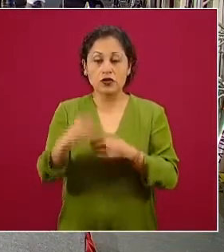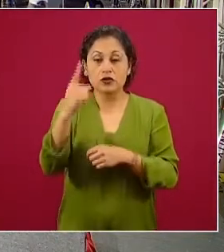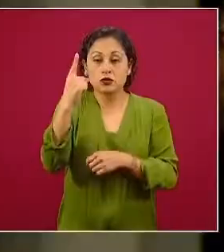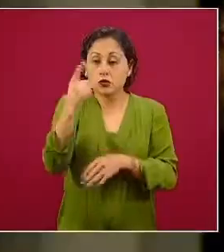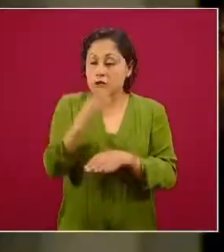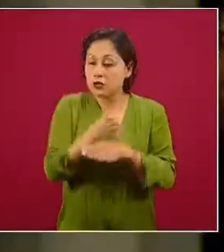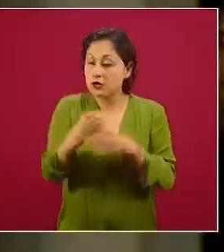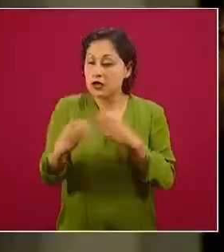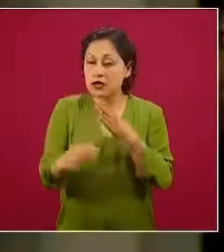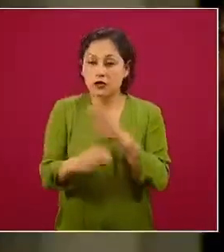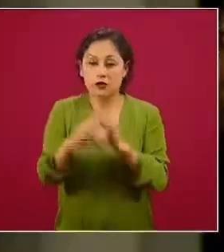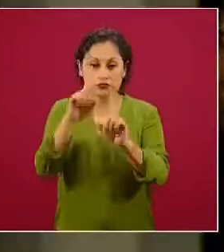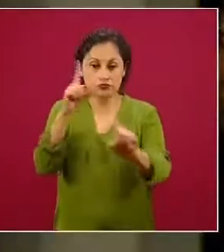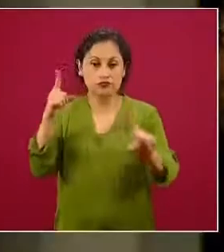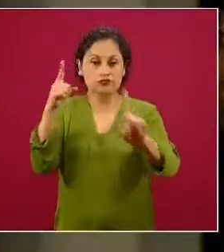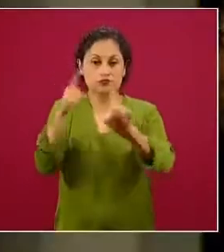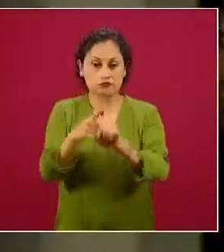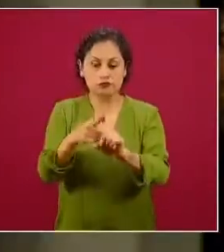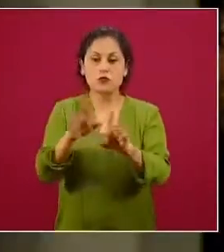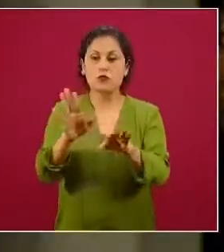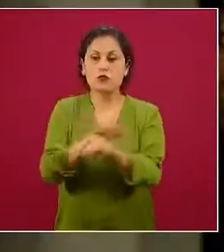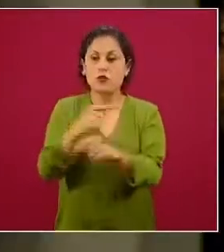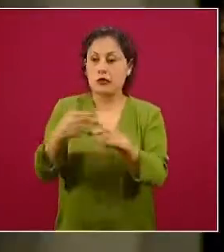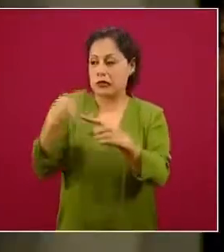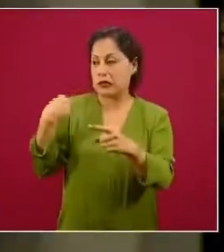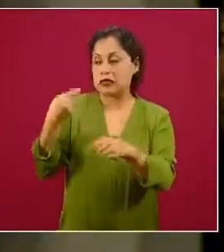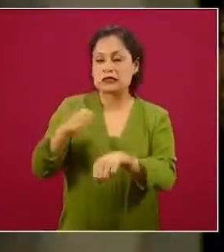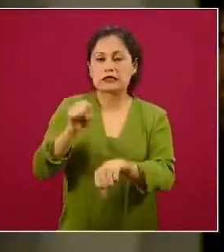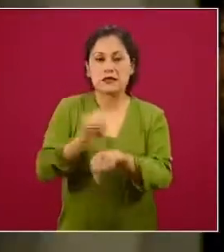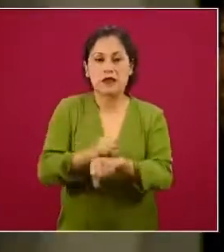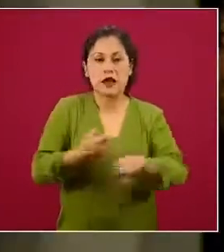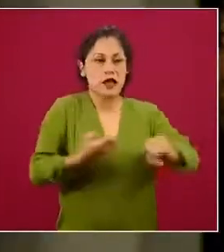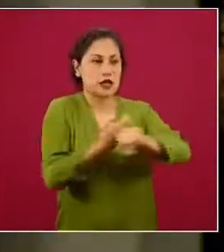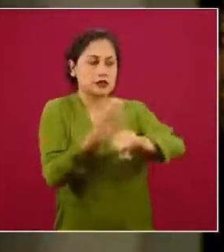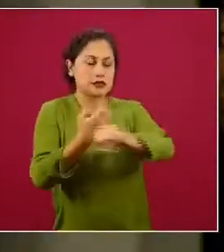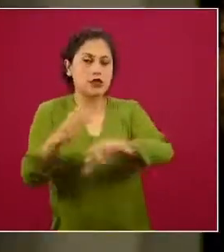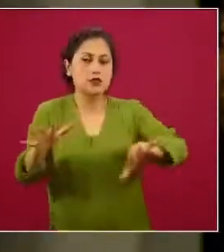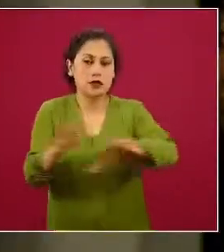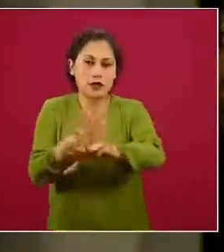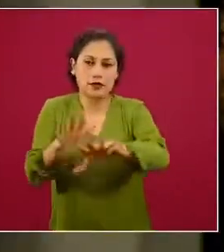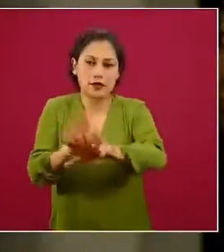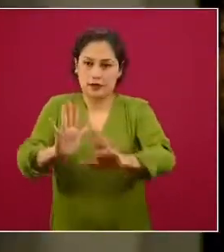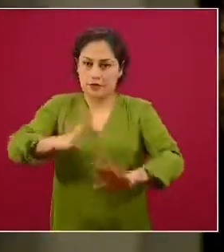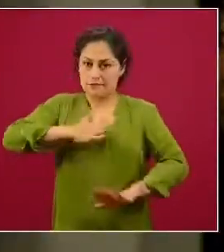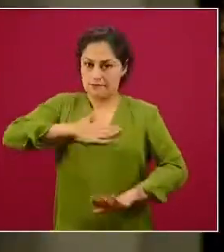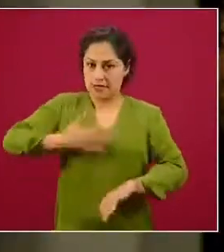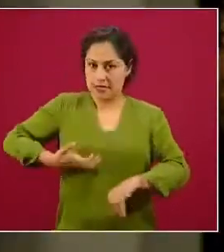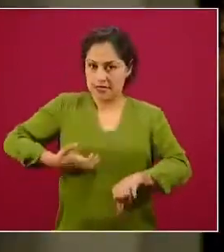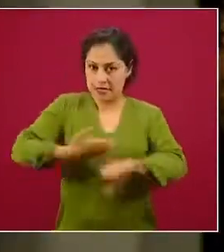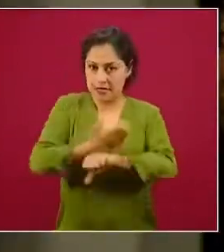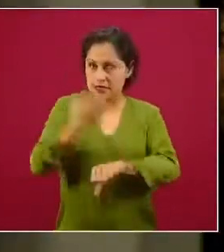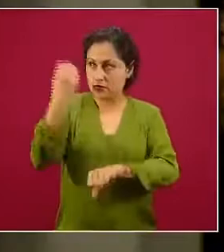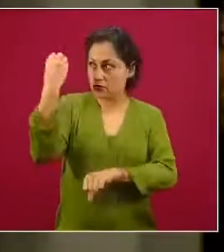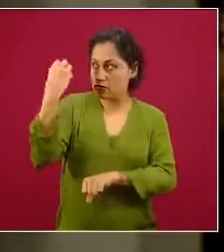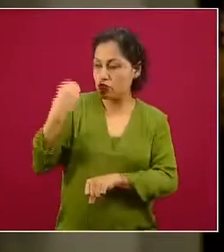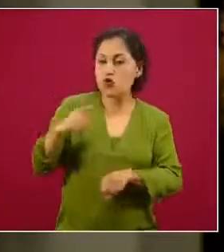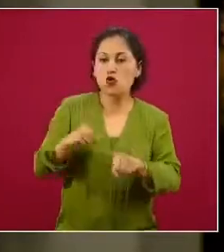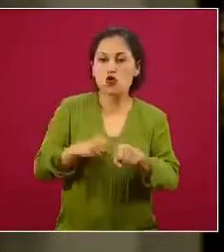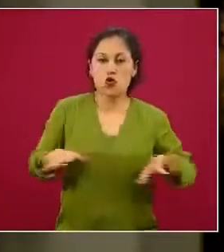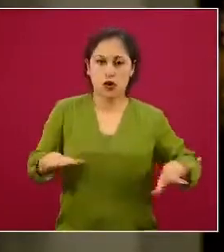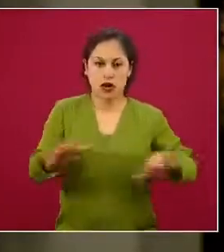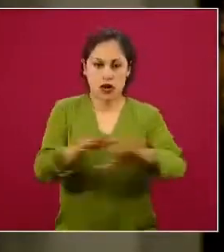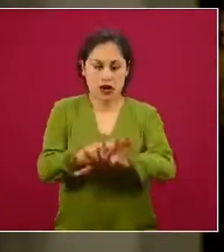y que inquieta porque esta semana hubo un cambio en algunos estados y en particular en el mío de color del semáforo.